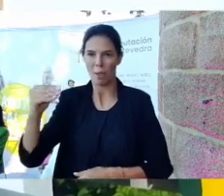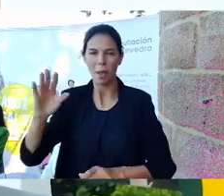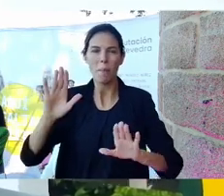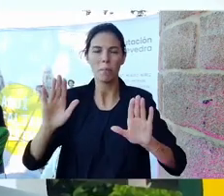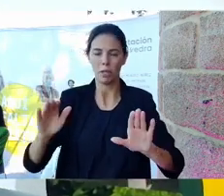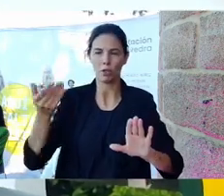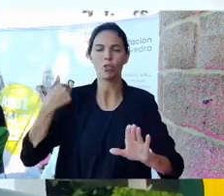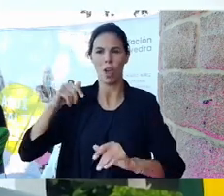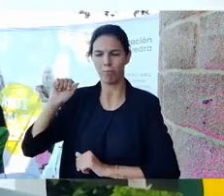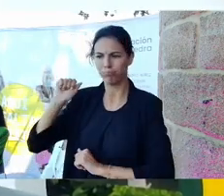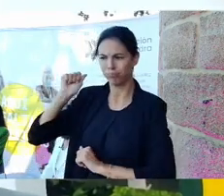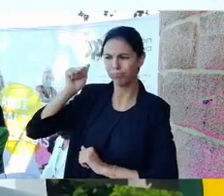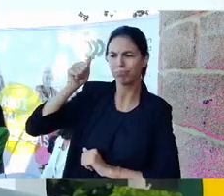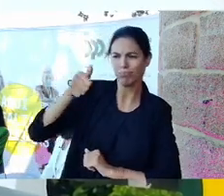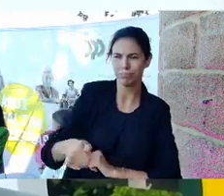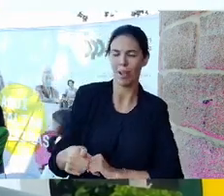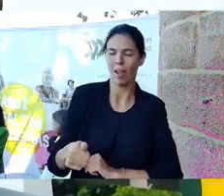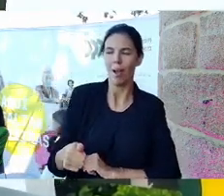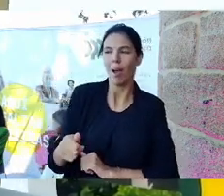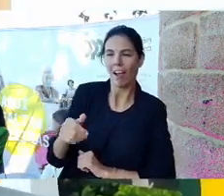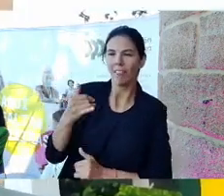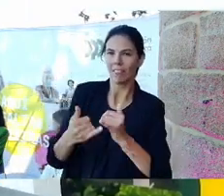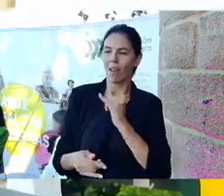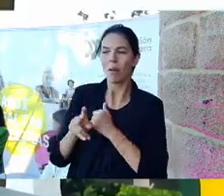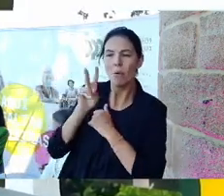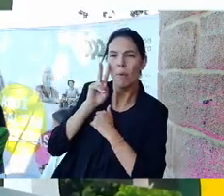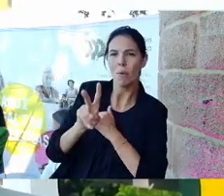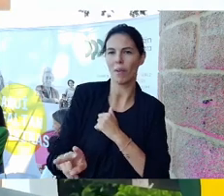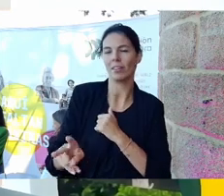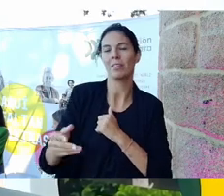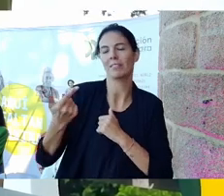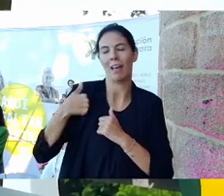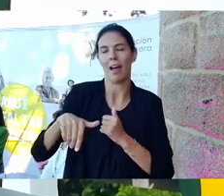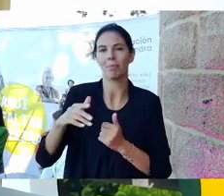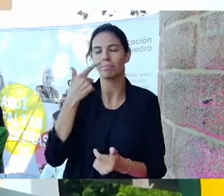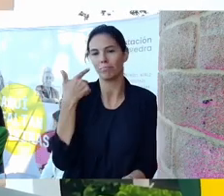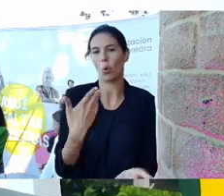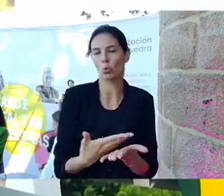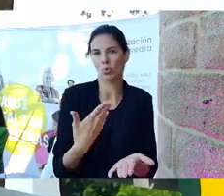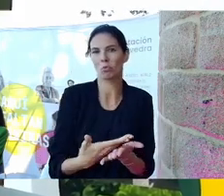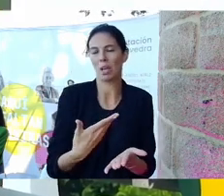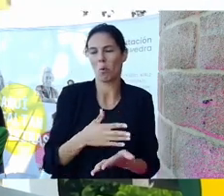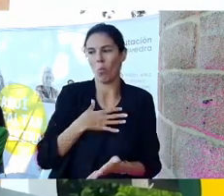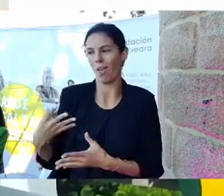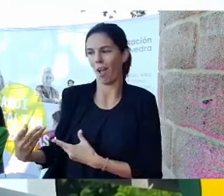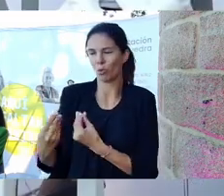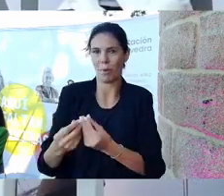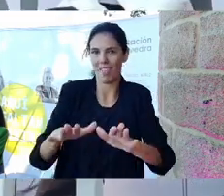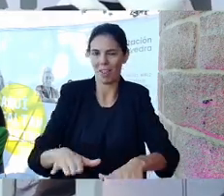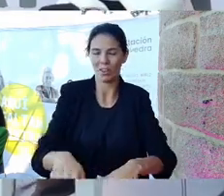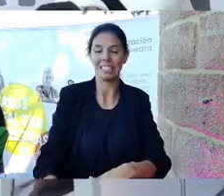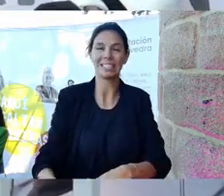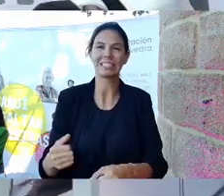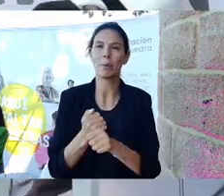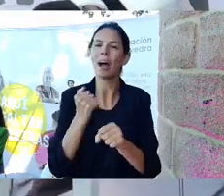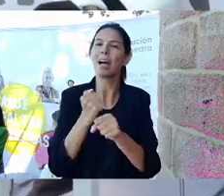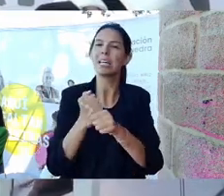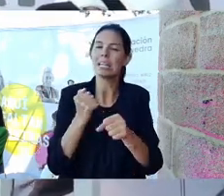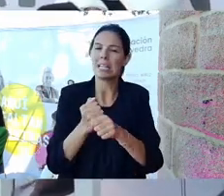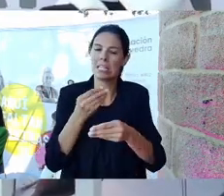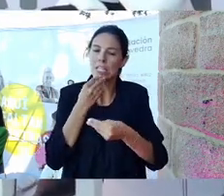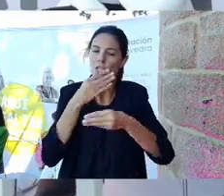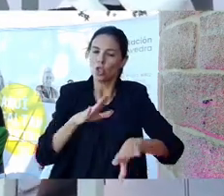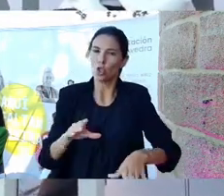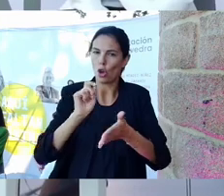unha traxectoria que vai saber que tamén está máis que xustificada para acompañarnos hoxe. Ela